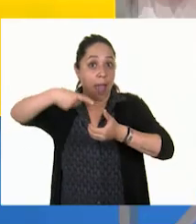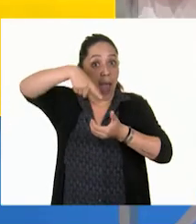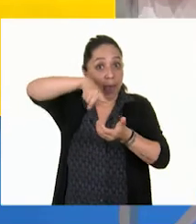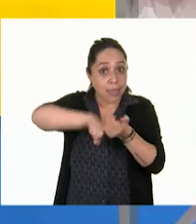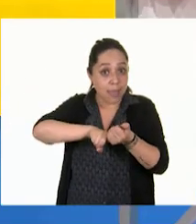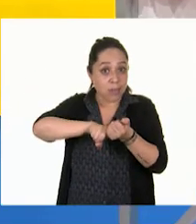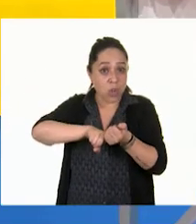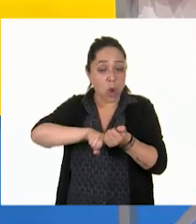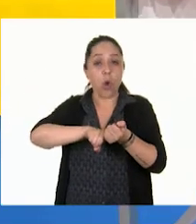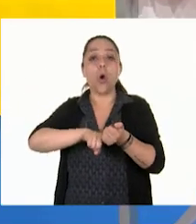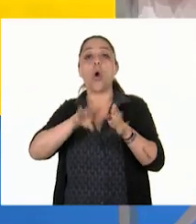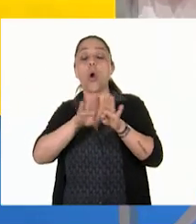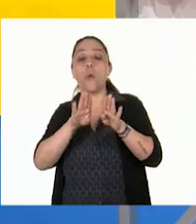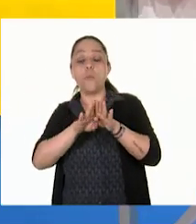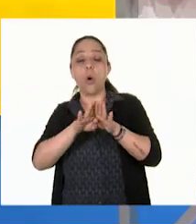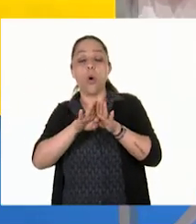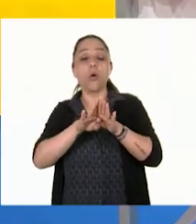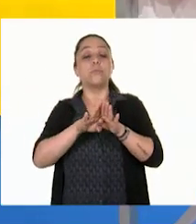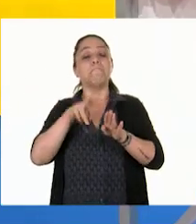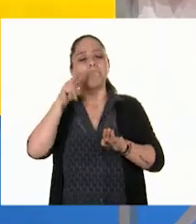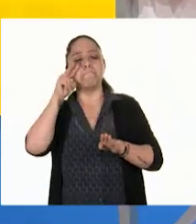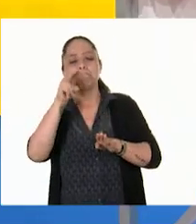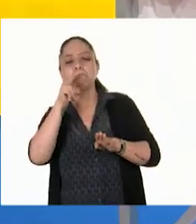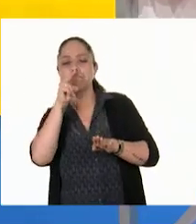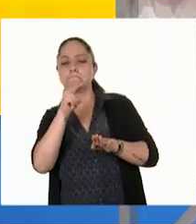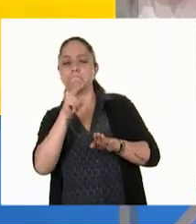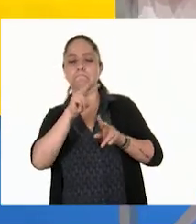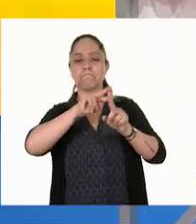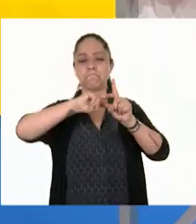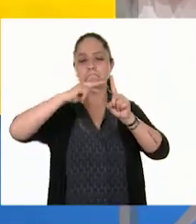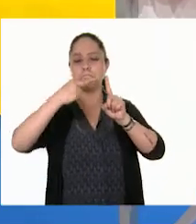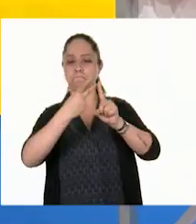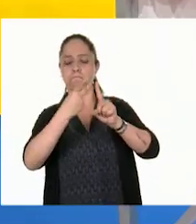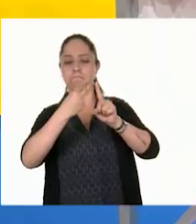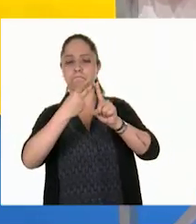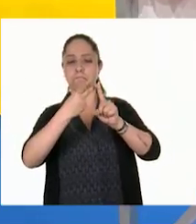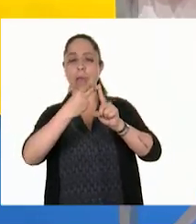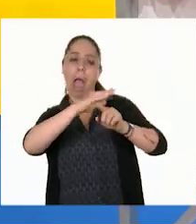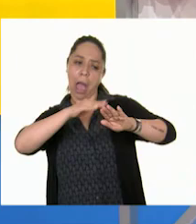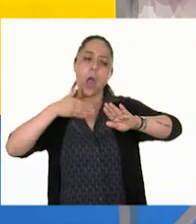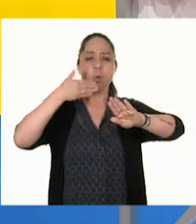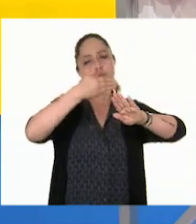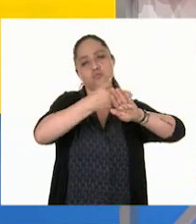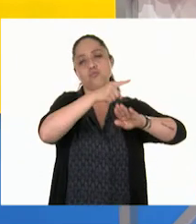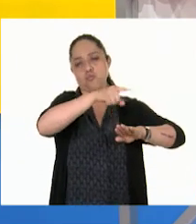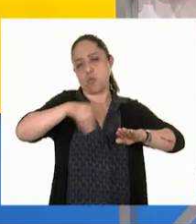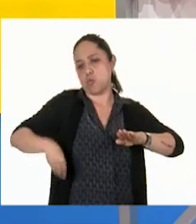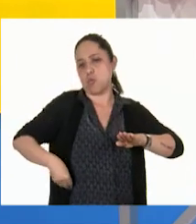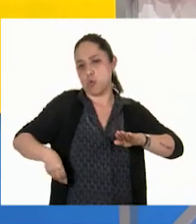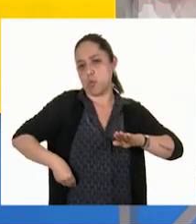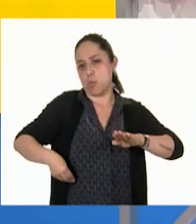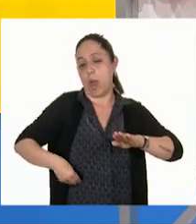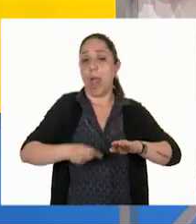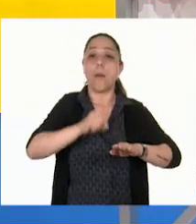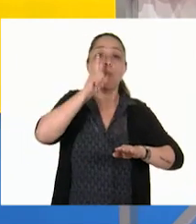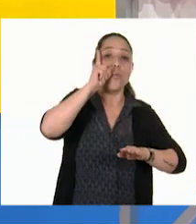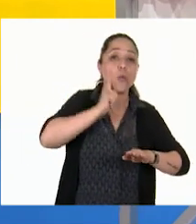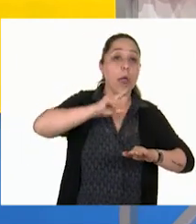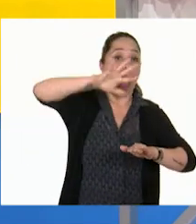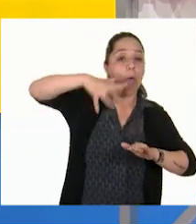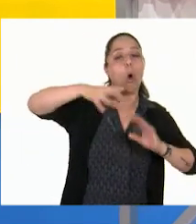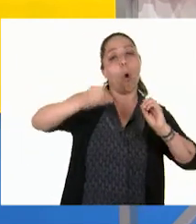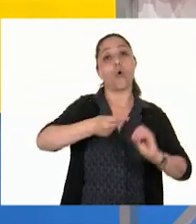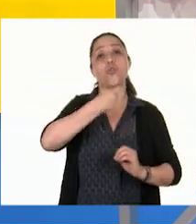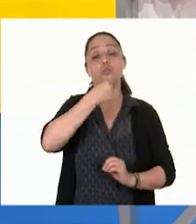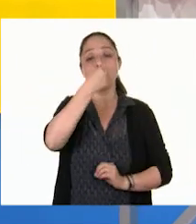no toma en cuenta la perspectiva de género, termina culpabilizando a las mujeres y niñas por lo ocurrido. Por ello, para